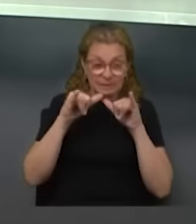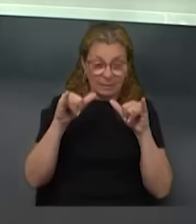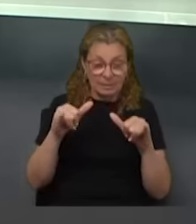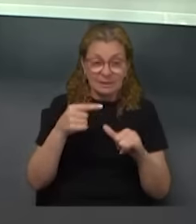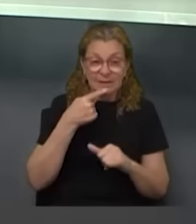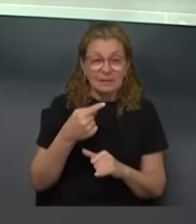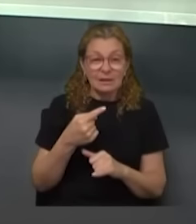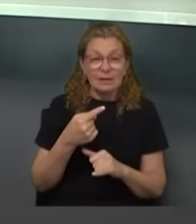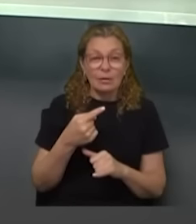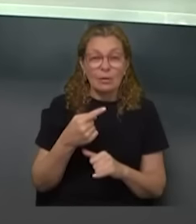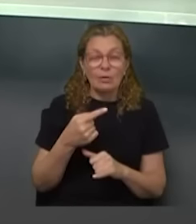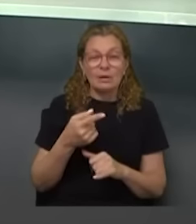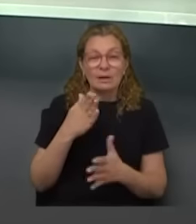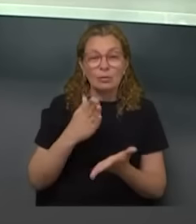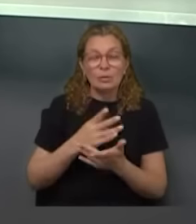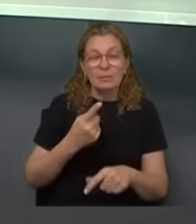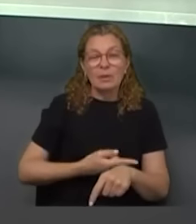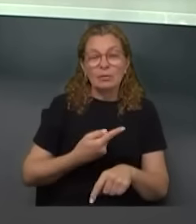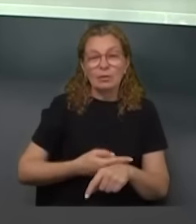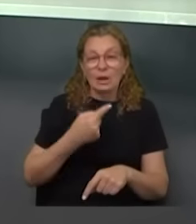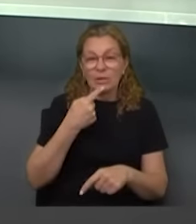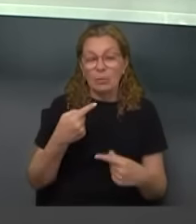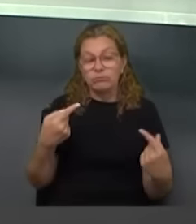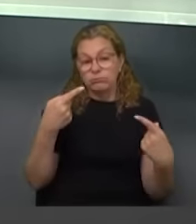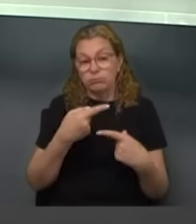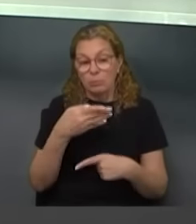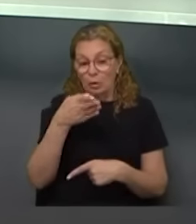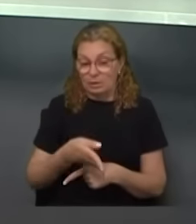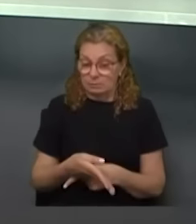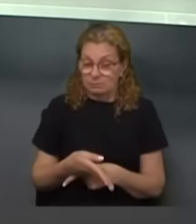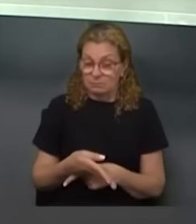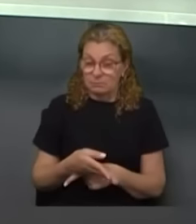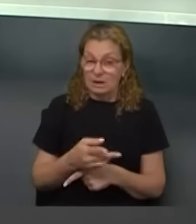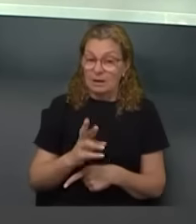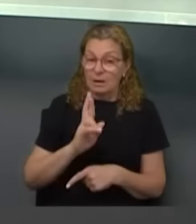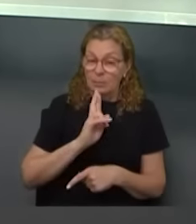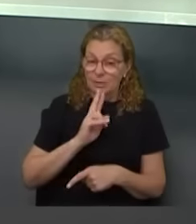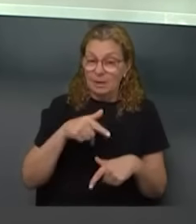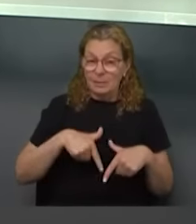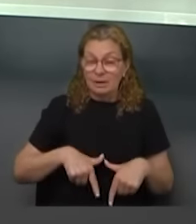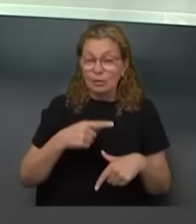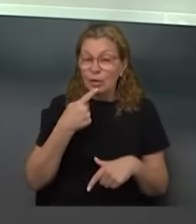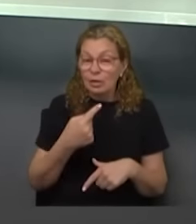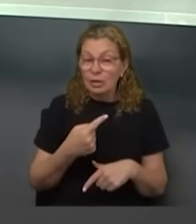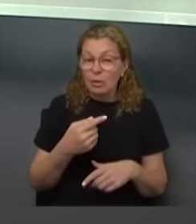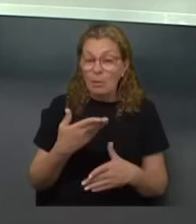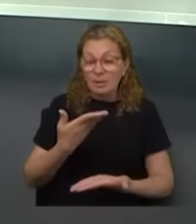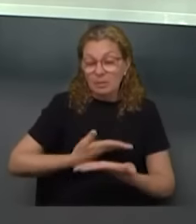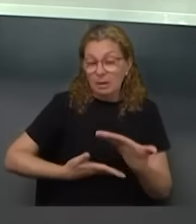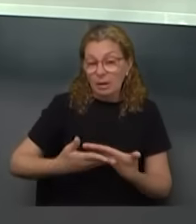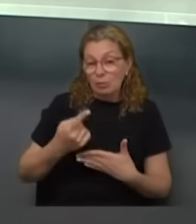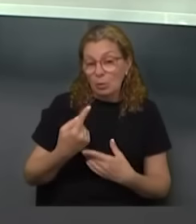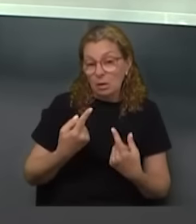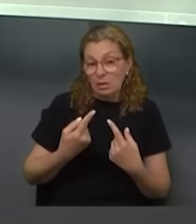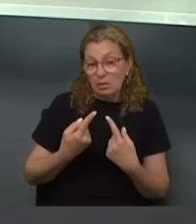Delgado paganini en las últimas horas recibió críticas por haber concurrido y en respuesta el ministro declaró que participaría de una